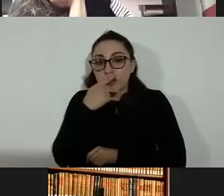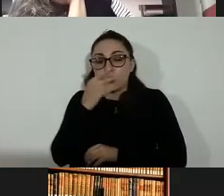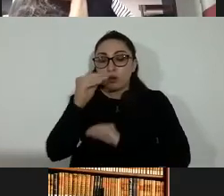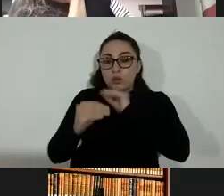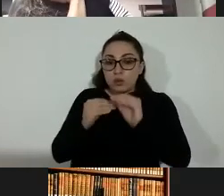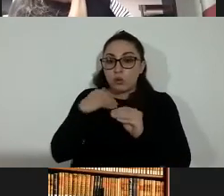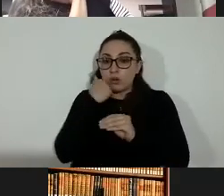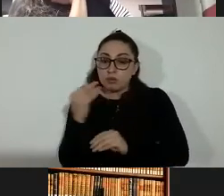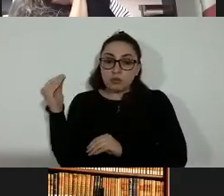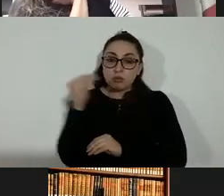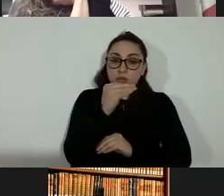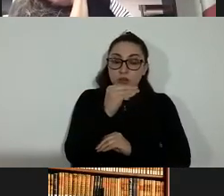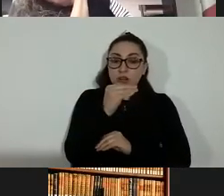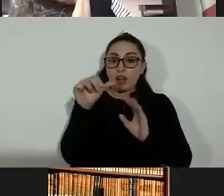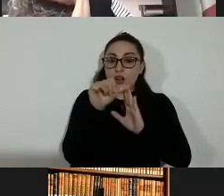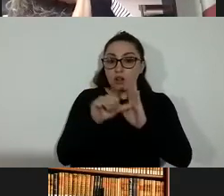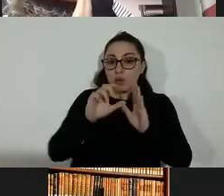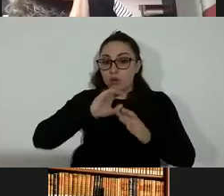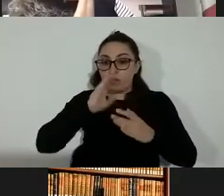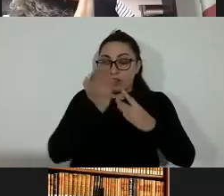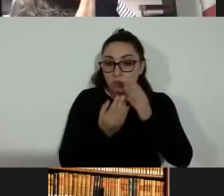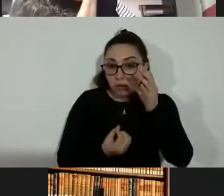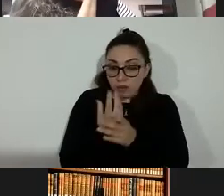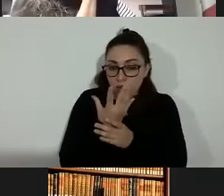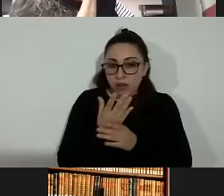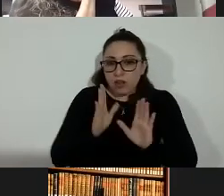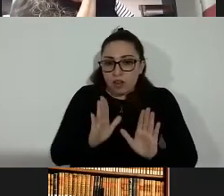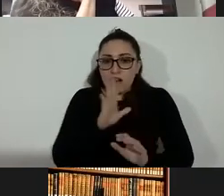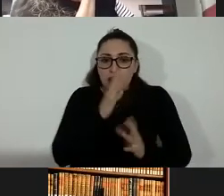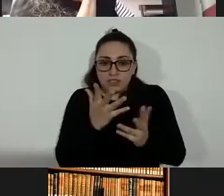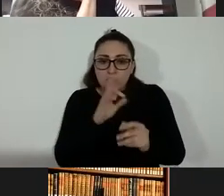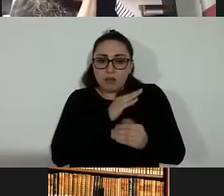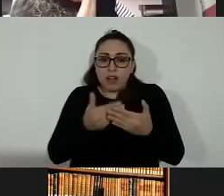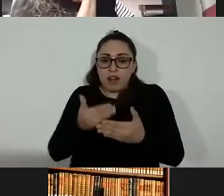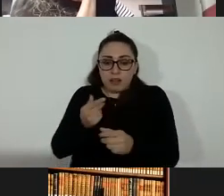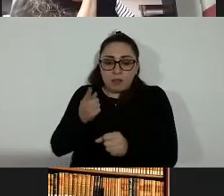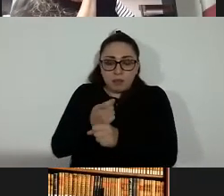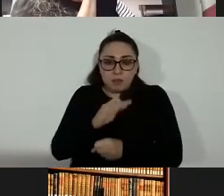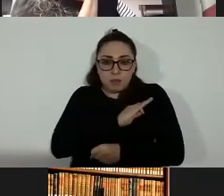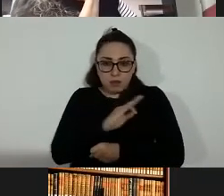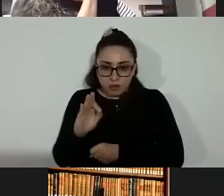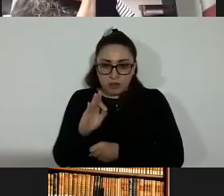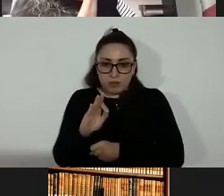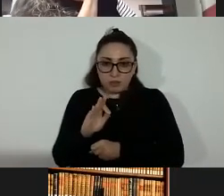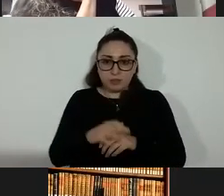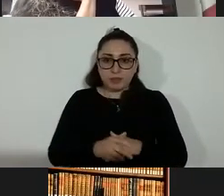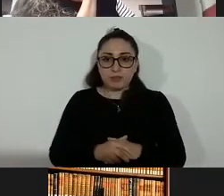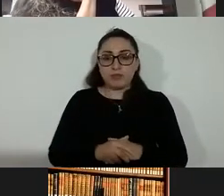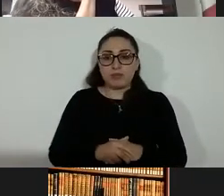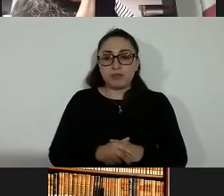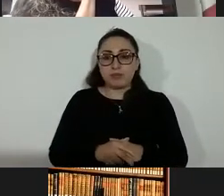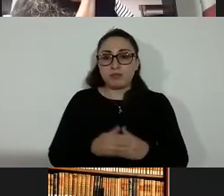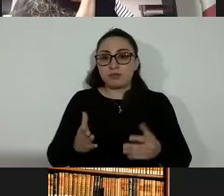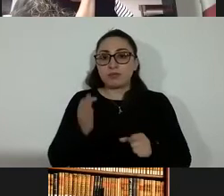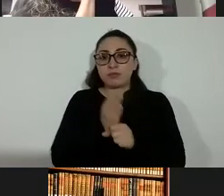o adicionar una fracción normativa, se puede hacer desde el principio. El asunto es que se